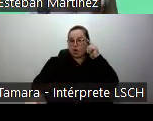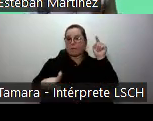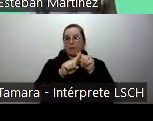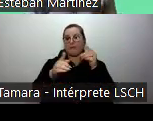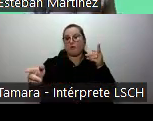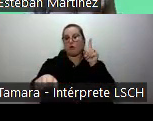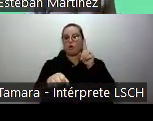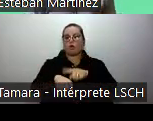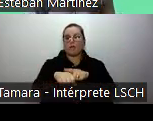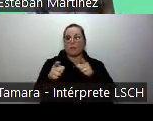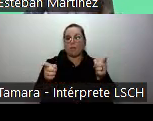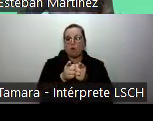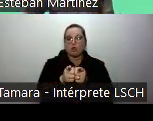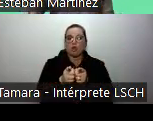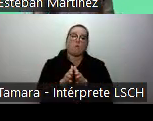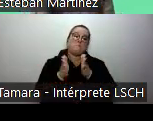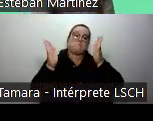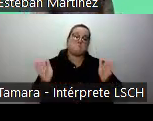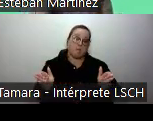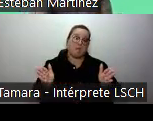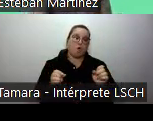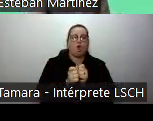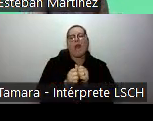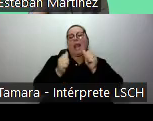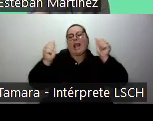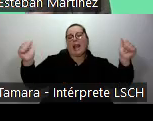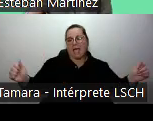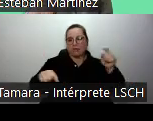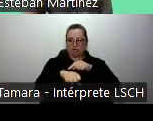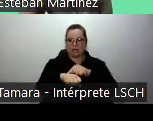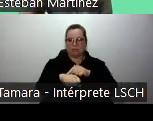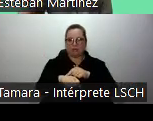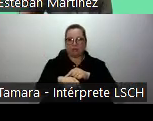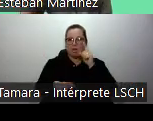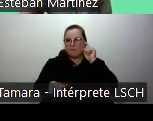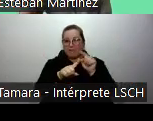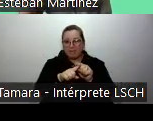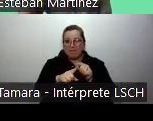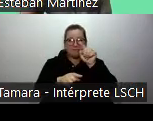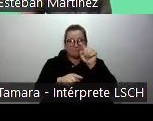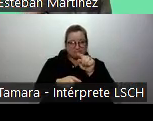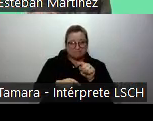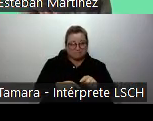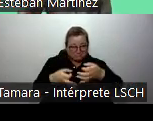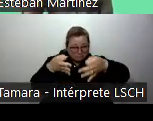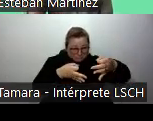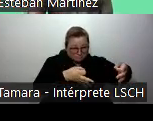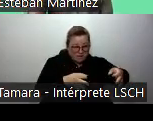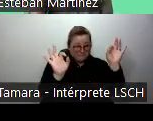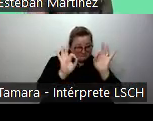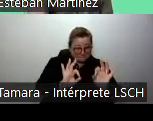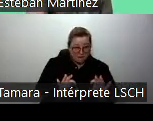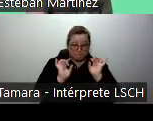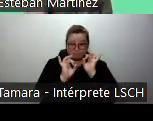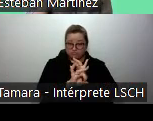mediano plazo y largo plazo no hay una definición específica de que es un objetivo corto plazo mediano plazo largo plazo pero para